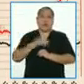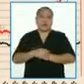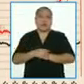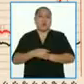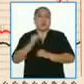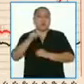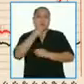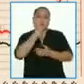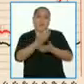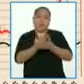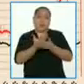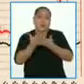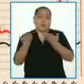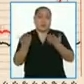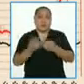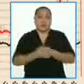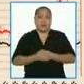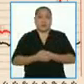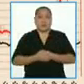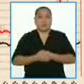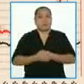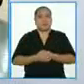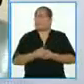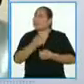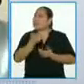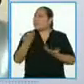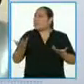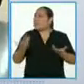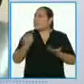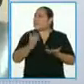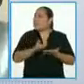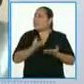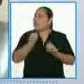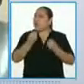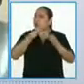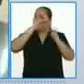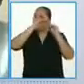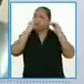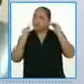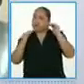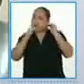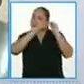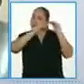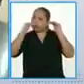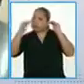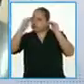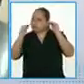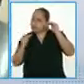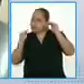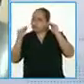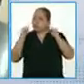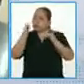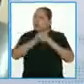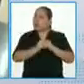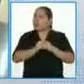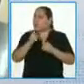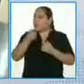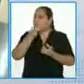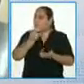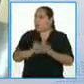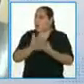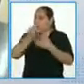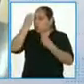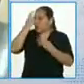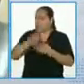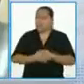todo. Eh, ¿A si qué se pasamos a la debió? siguiente, ¿A sí. qué se debió, Rodrigo? Esto es algo realmente dentro de todo alentador. Nos